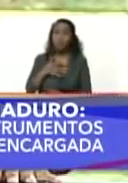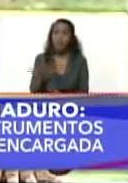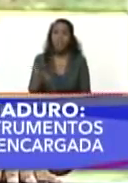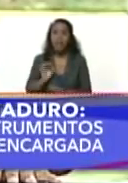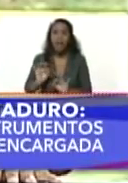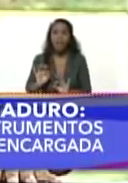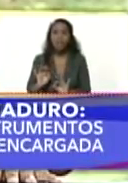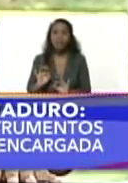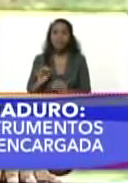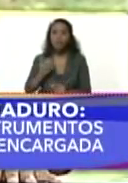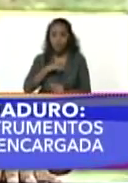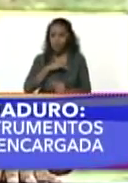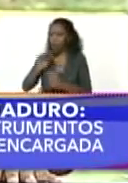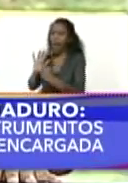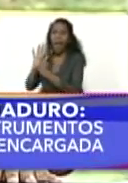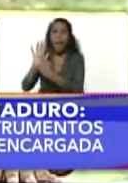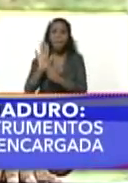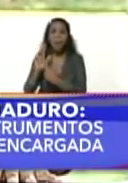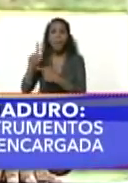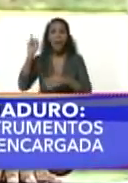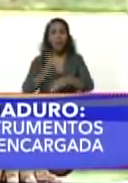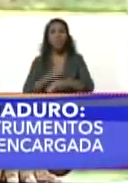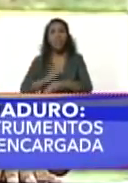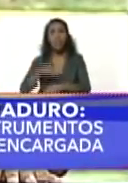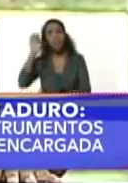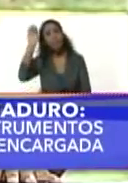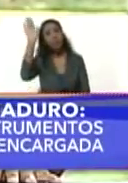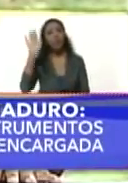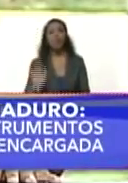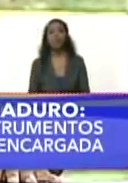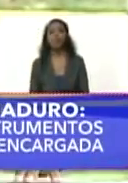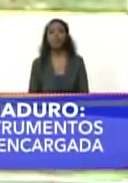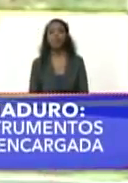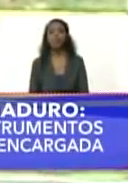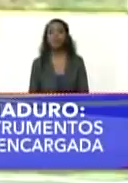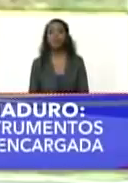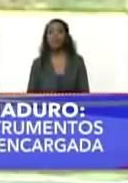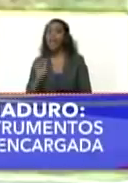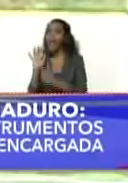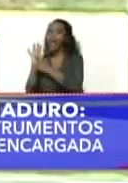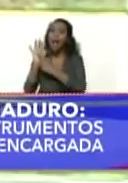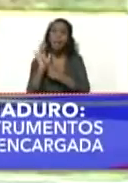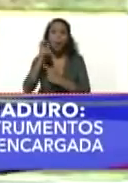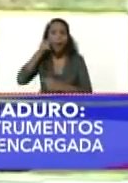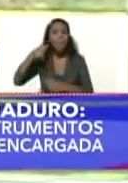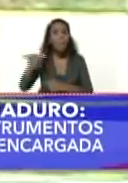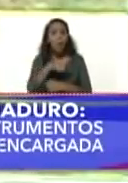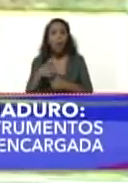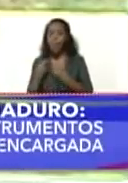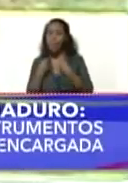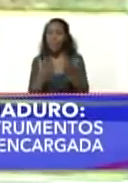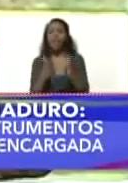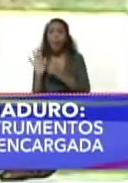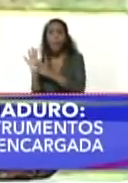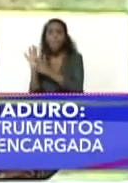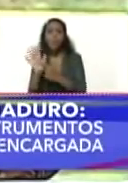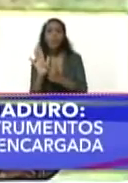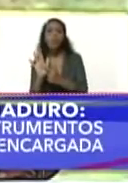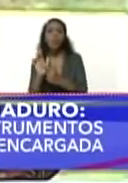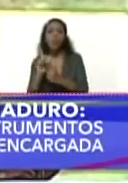dando un ejemplo para los tiempos futuros. El ejemplo que el pueblo está dando pasará en los